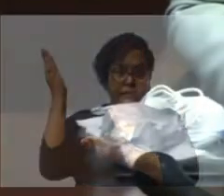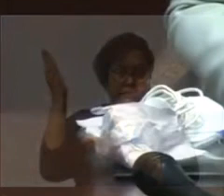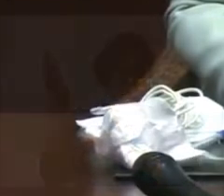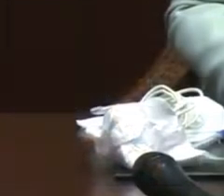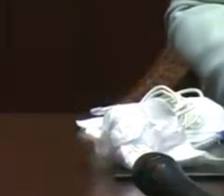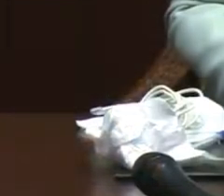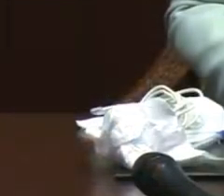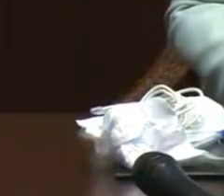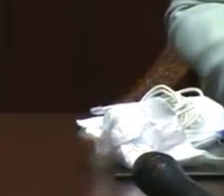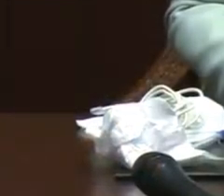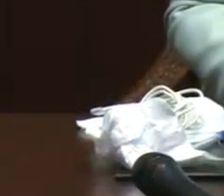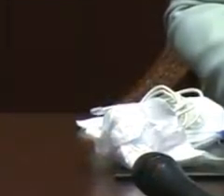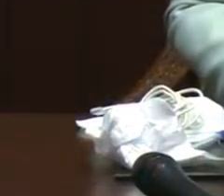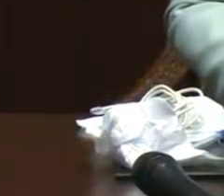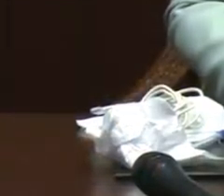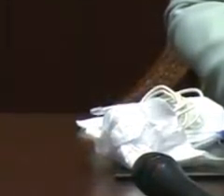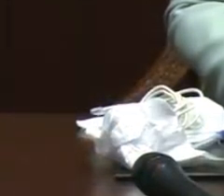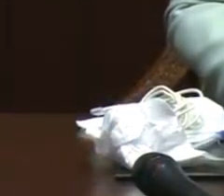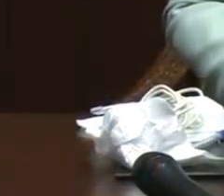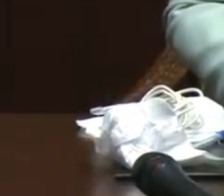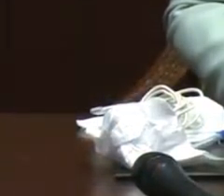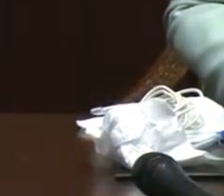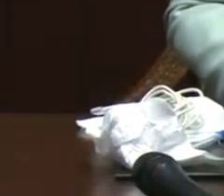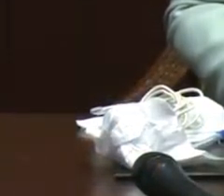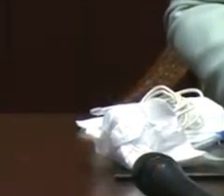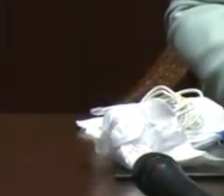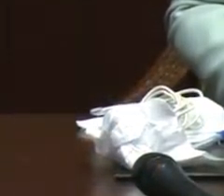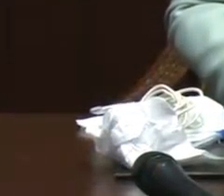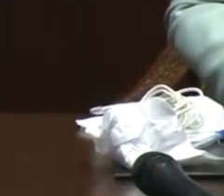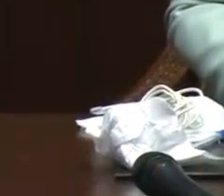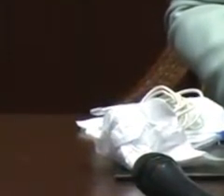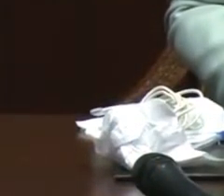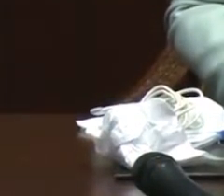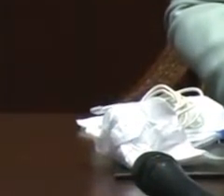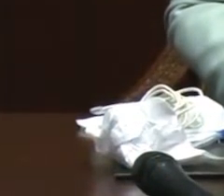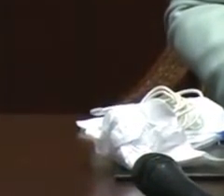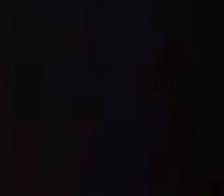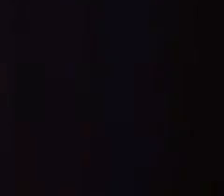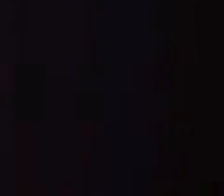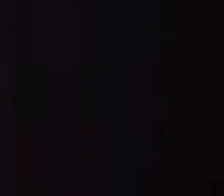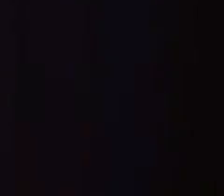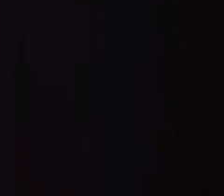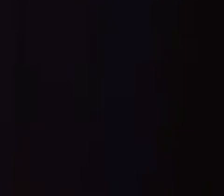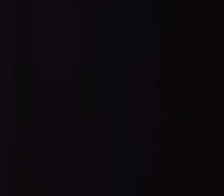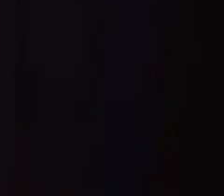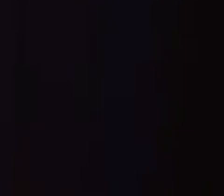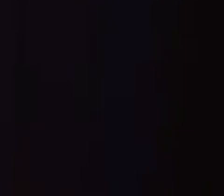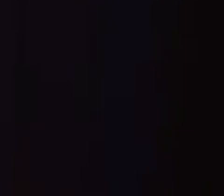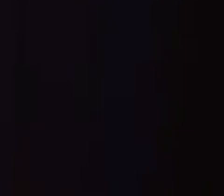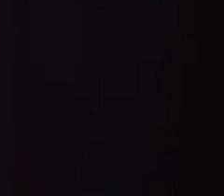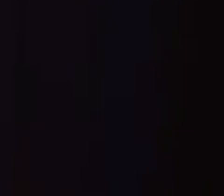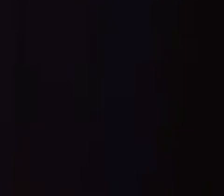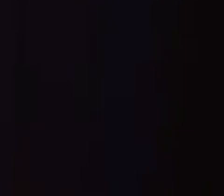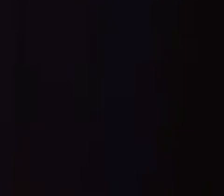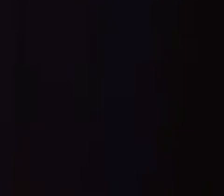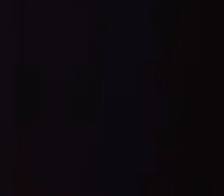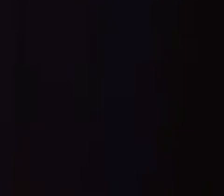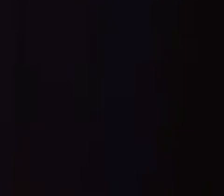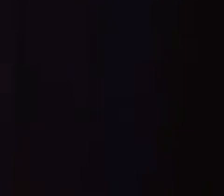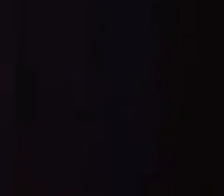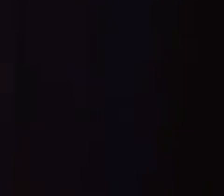diputados y diputadas estoy con los abogados en la en la cabeza presidente porque quería decirle a lo que no son abogados aquí en el